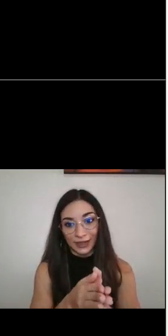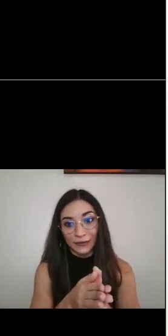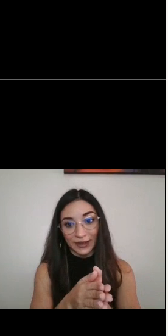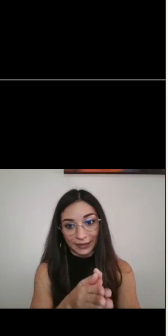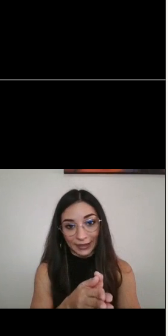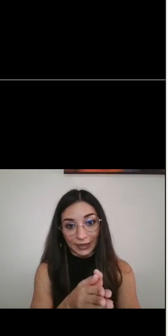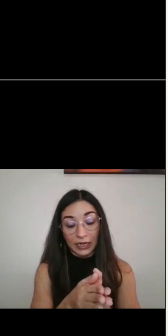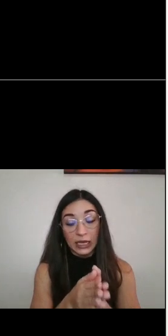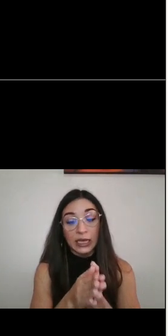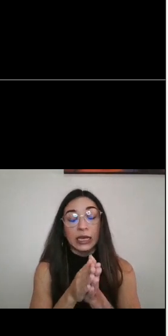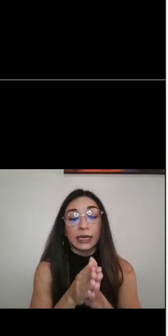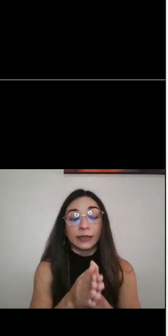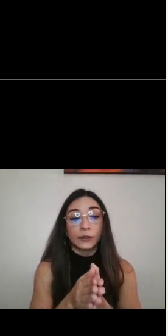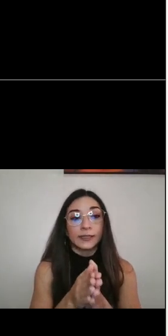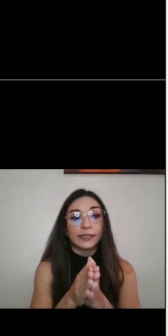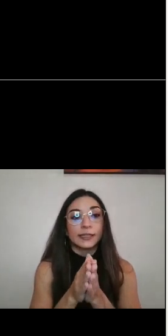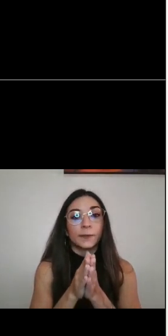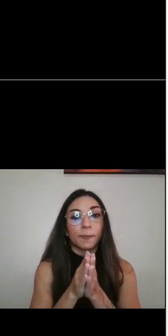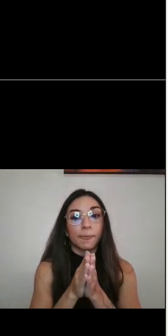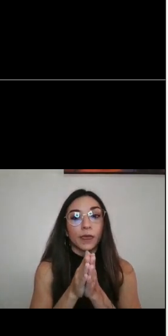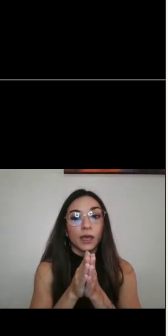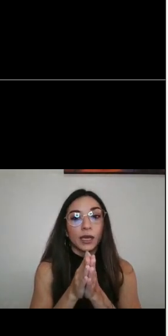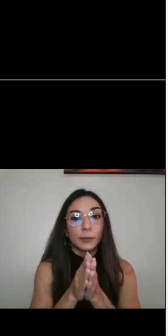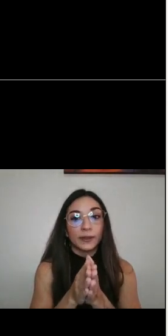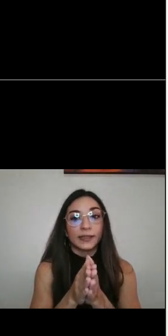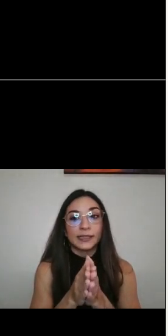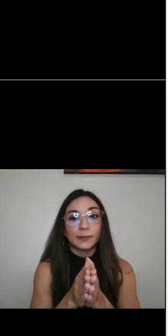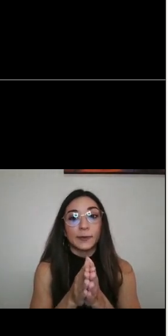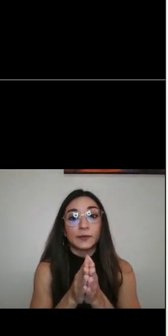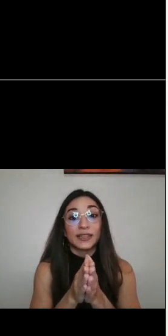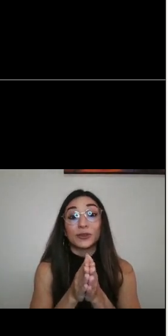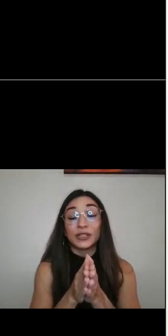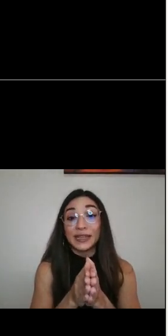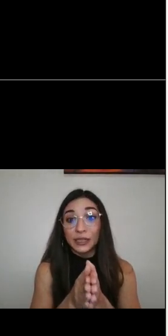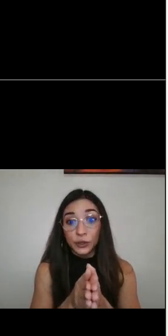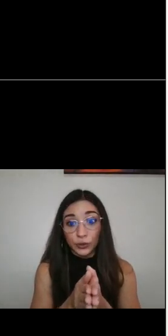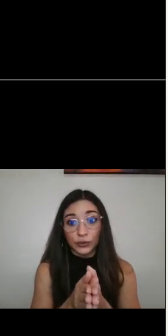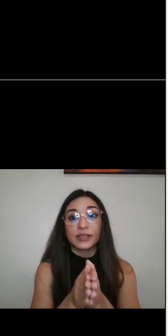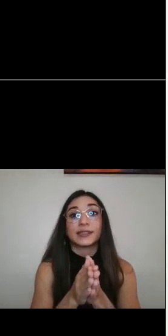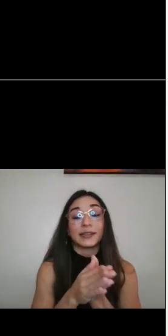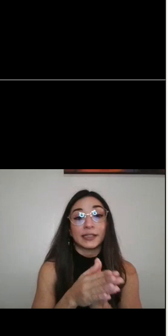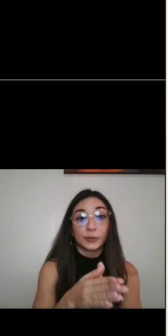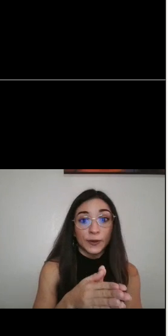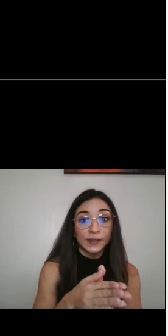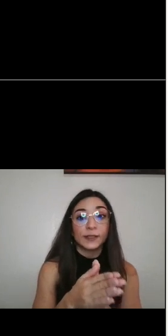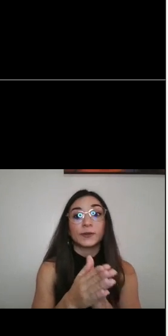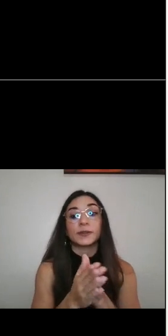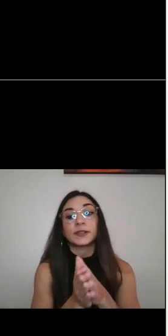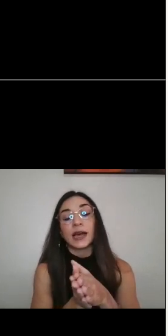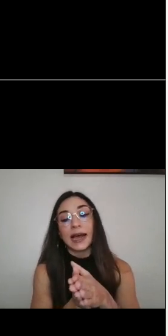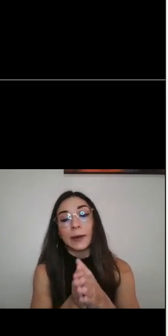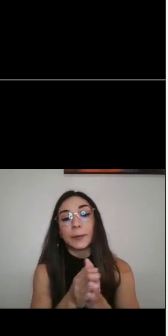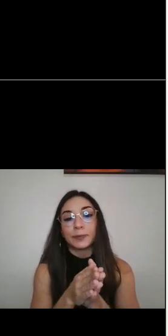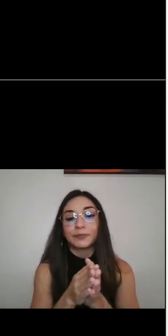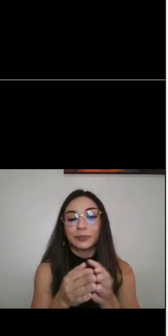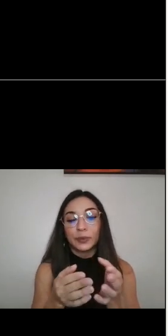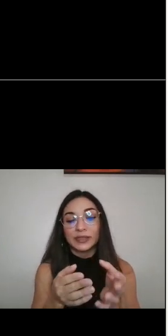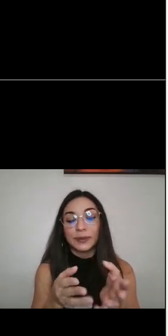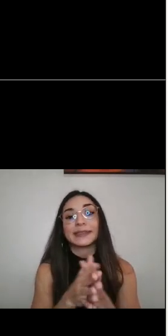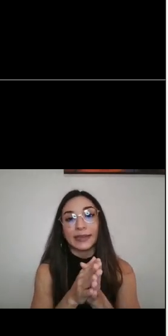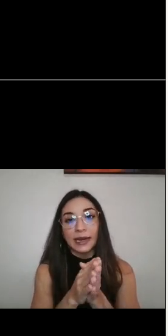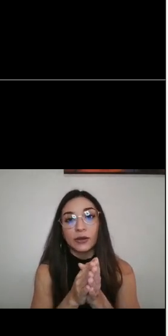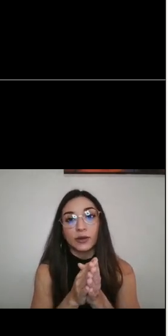población infantil. Entonces, importante que sepamos que los niños están expuestos a